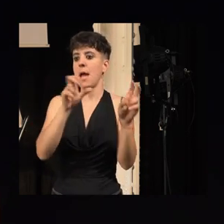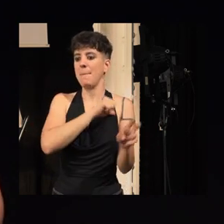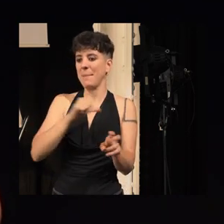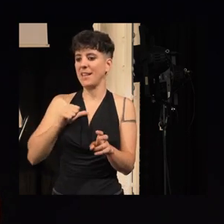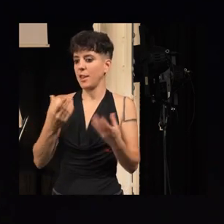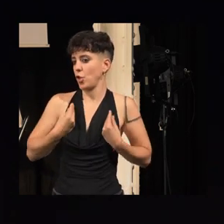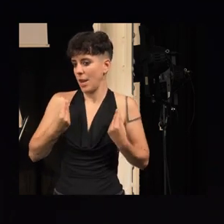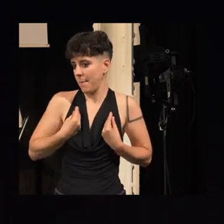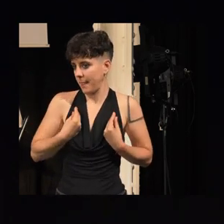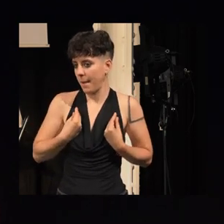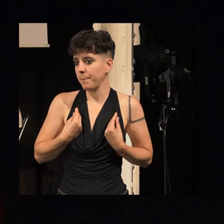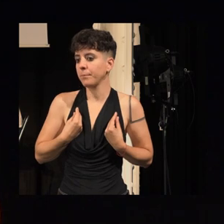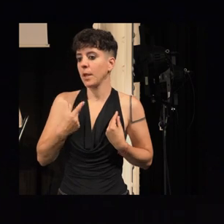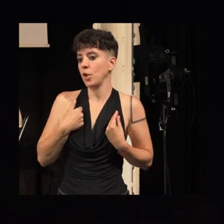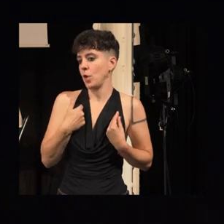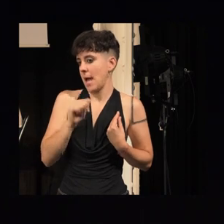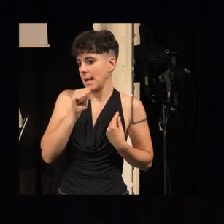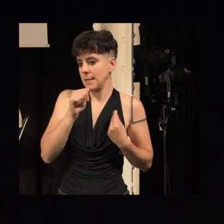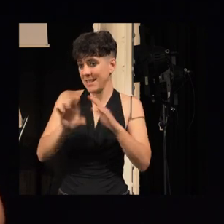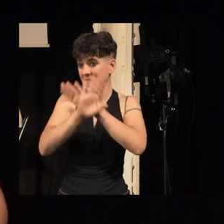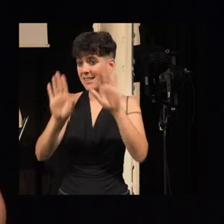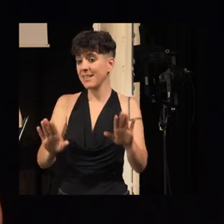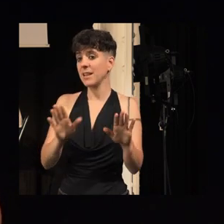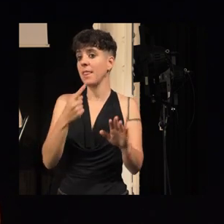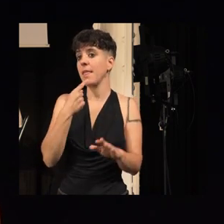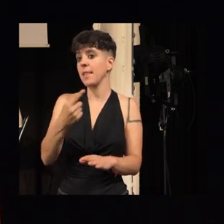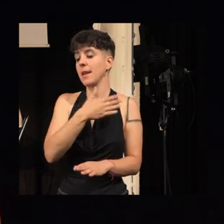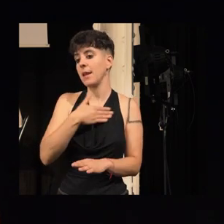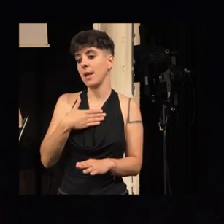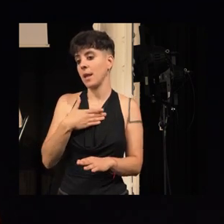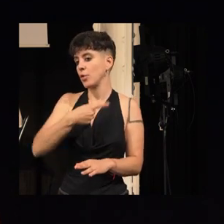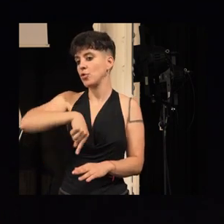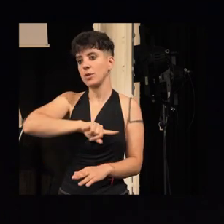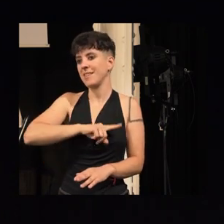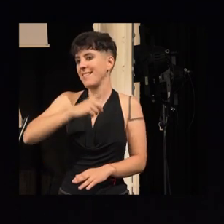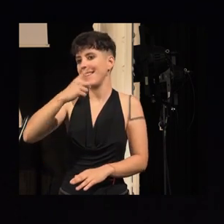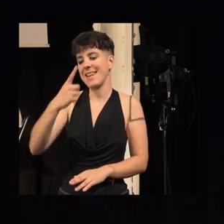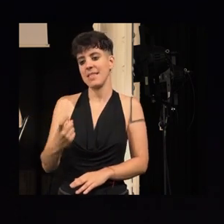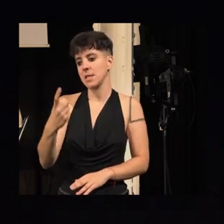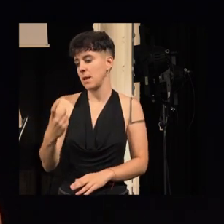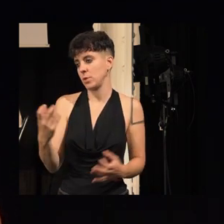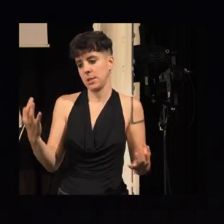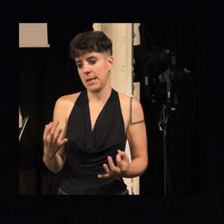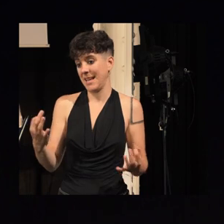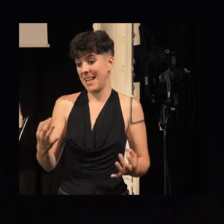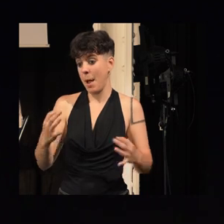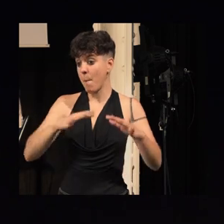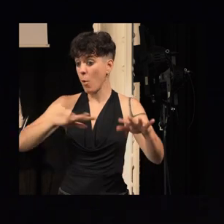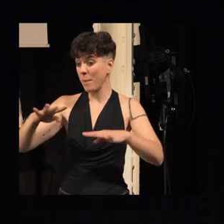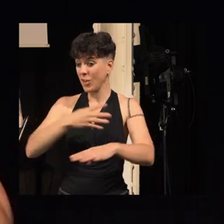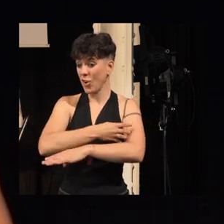vida. Y voy acabando ya, quería decir que necesitamos que el movimiento gay se